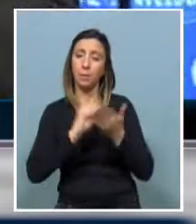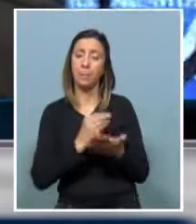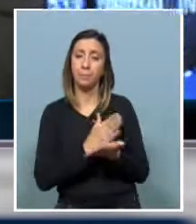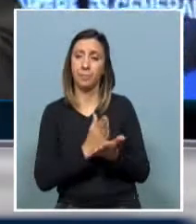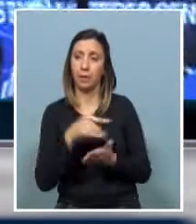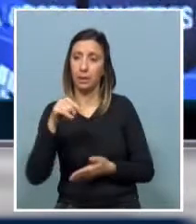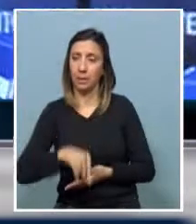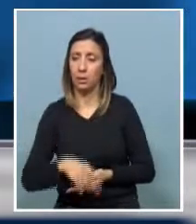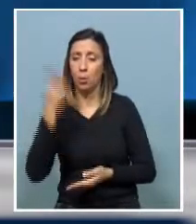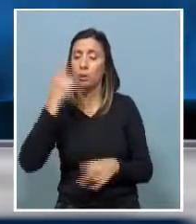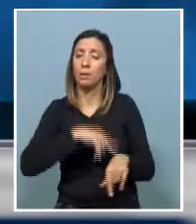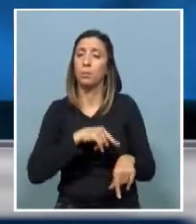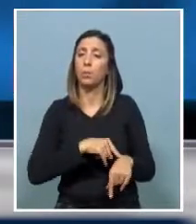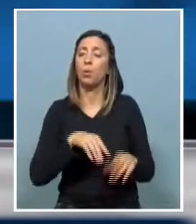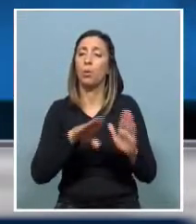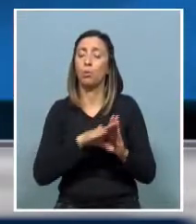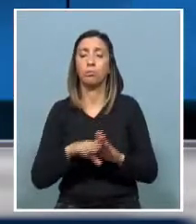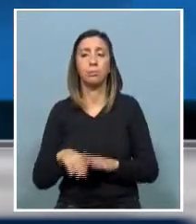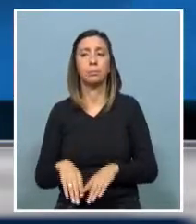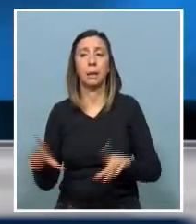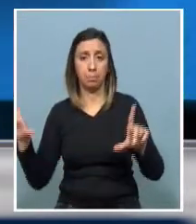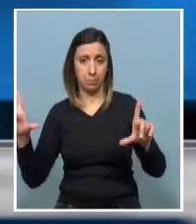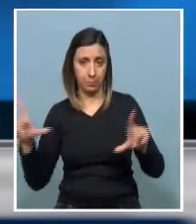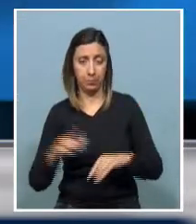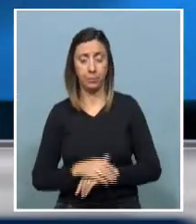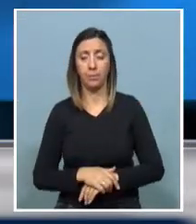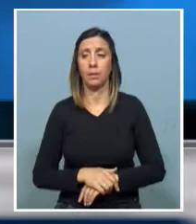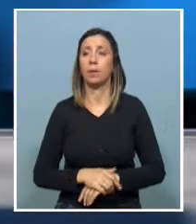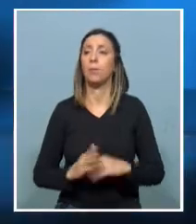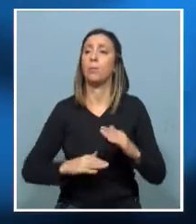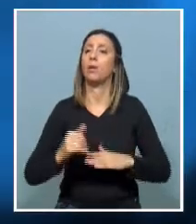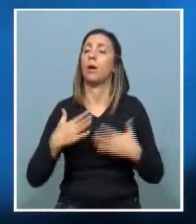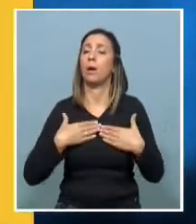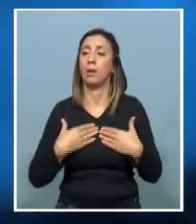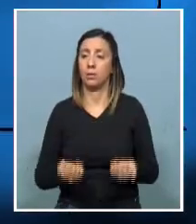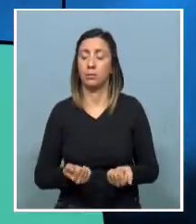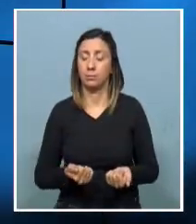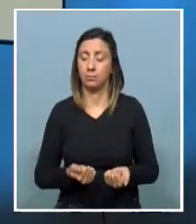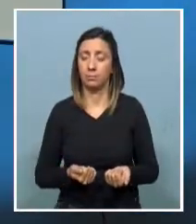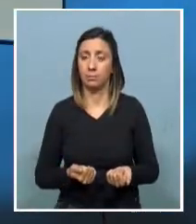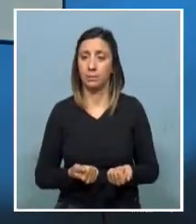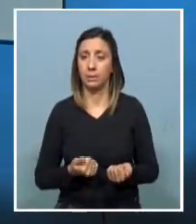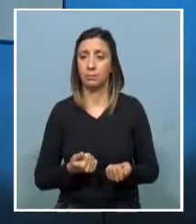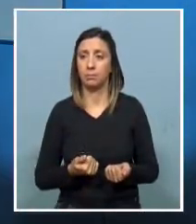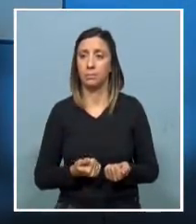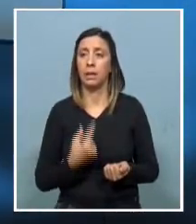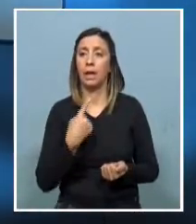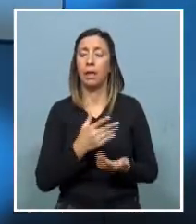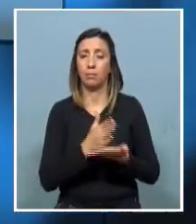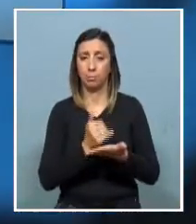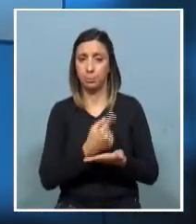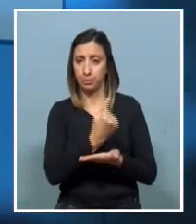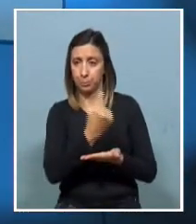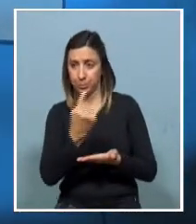compartir acá en estos últimos minutitos del programa, y acá vemos las obras proyectadas en salud. Vamos a ir acompañando